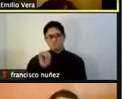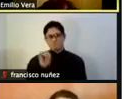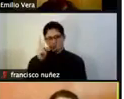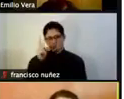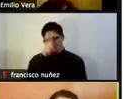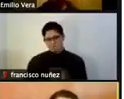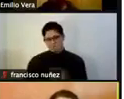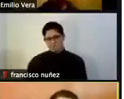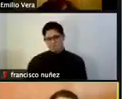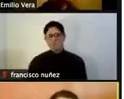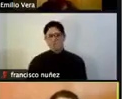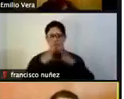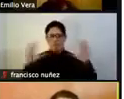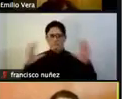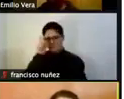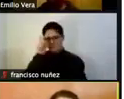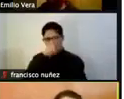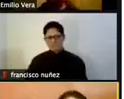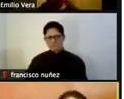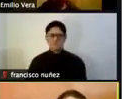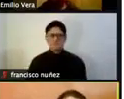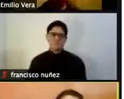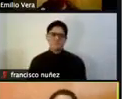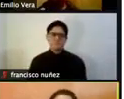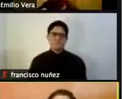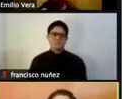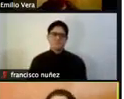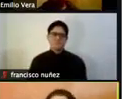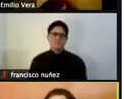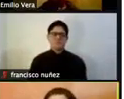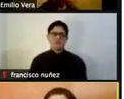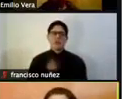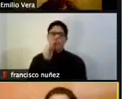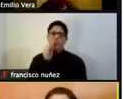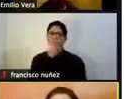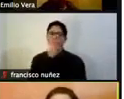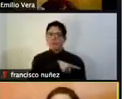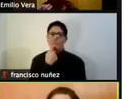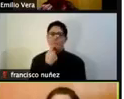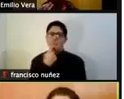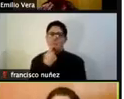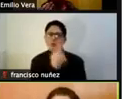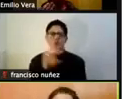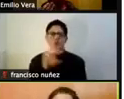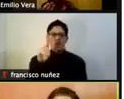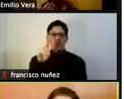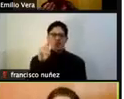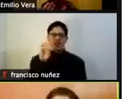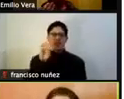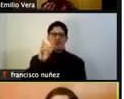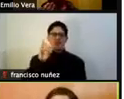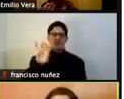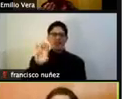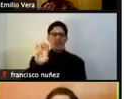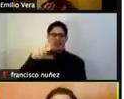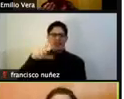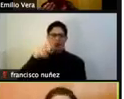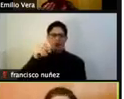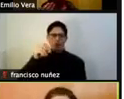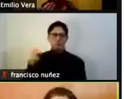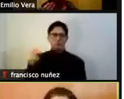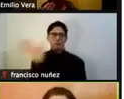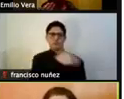Ahora sí le voy a hacer la última pregunta. Sí. Diego Zamorano pregunta, y con esto vamos a cerrar en honor al